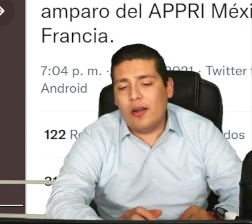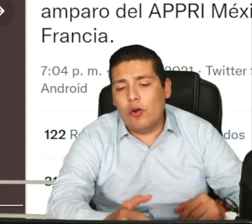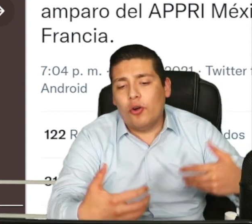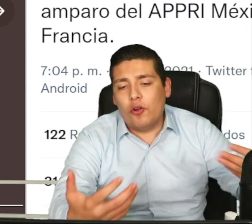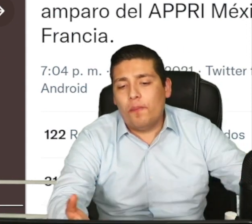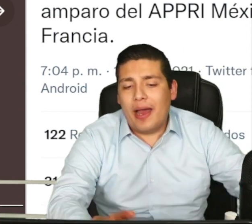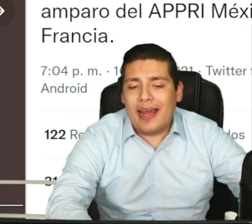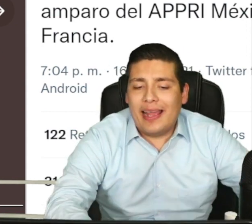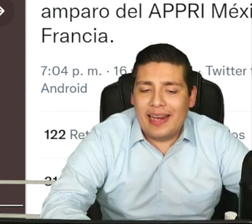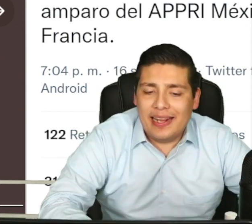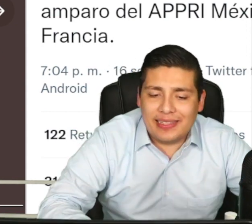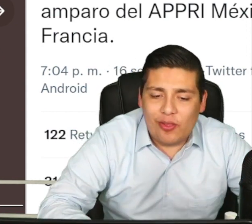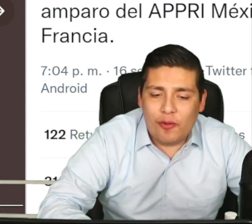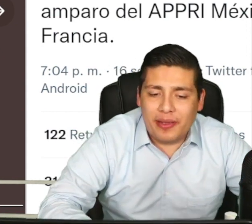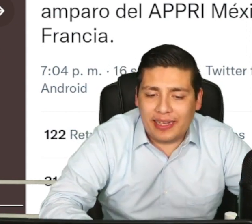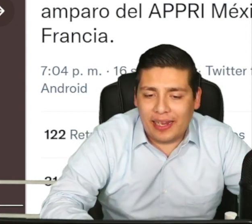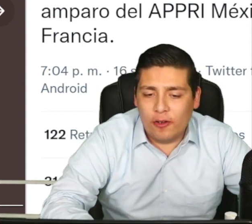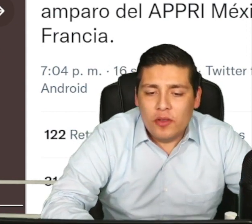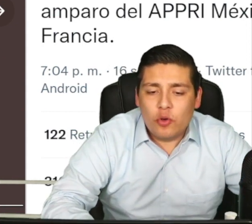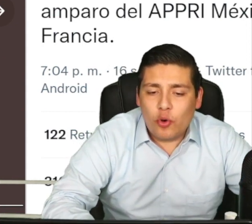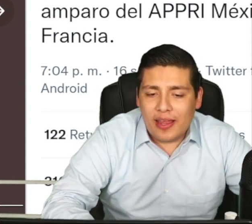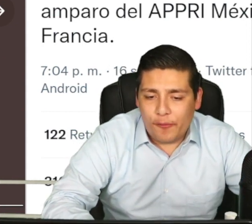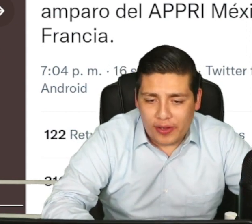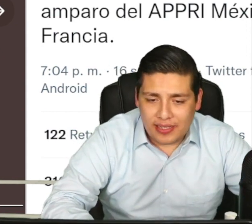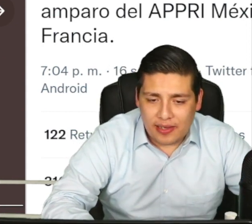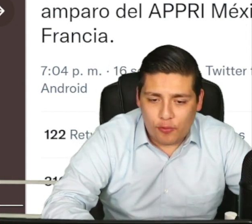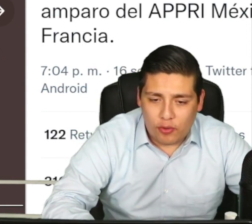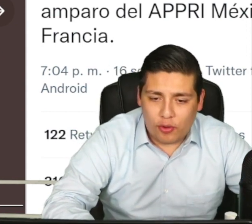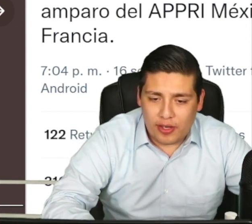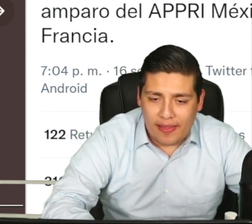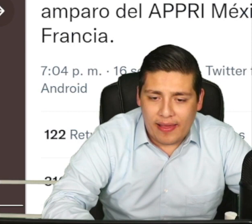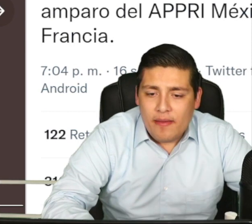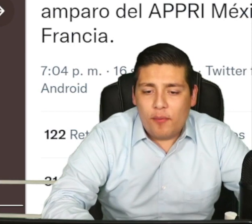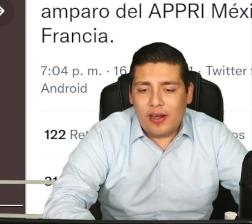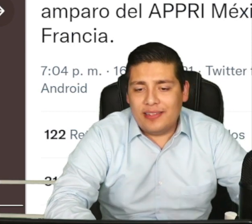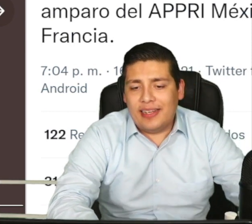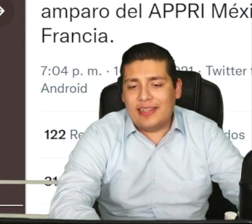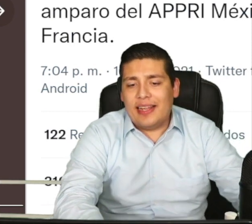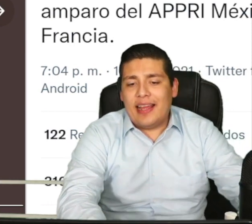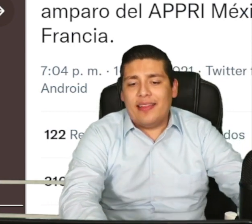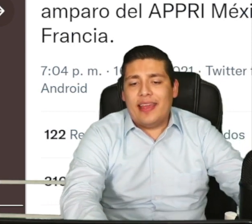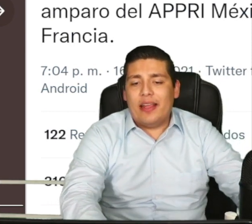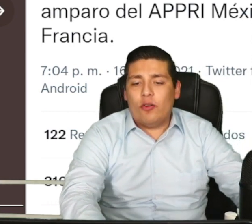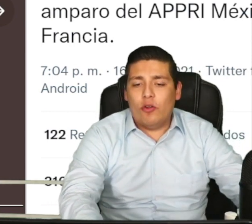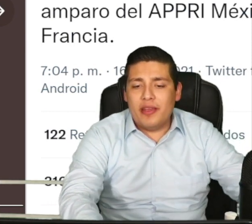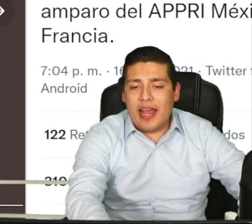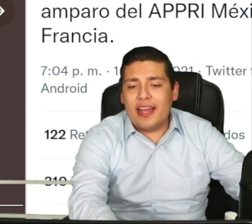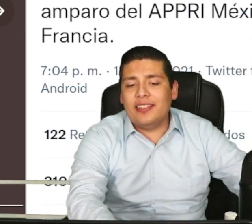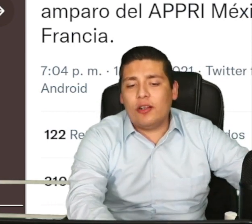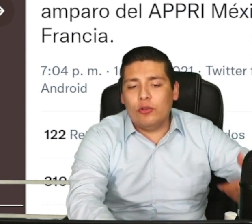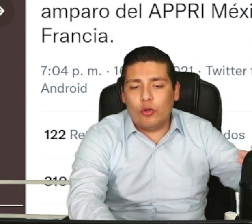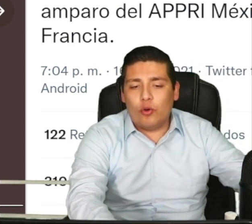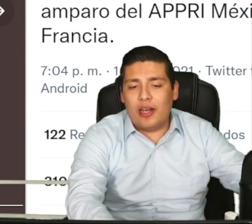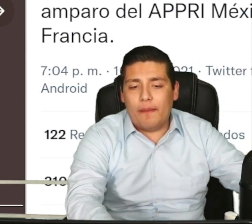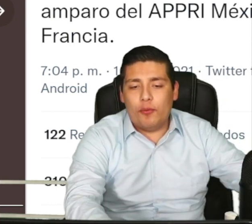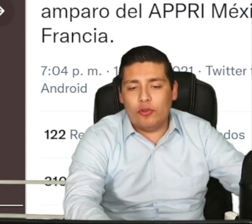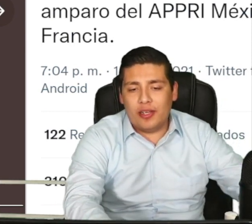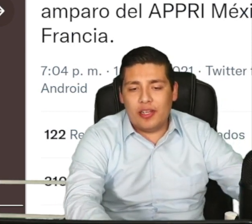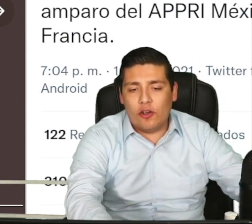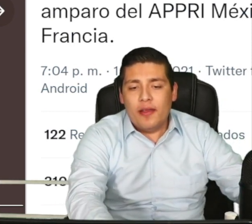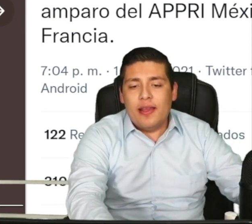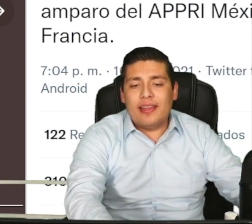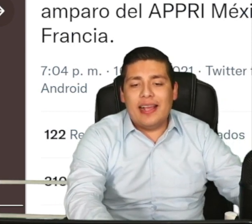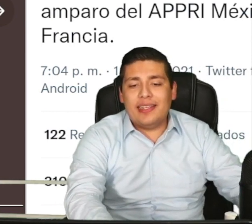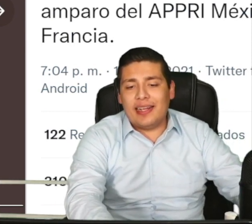gran logro para el Estado mexicano, cuya defensa fue coordinada por la Secretaría de Economía y se contó con el apoyo